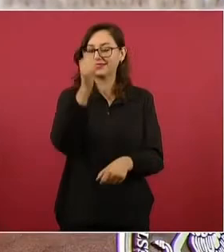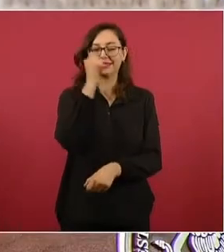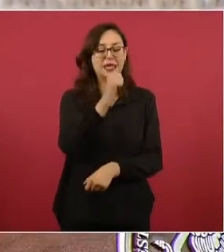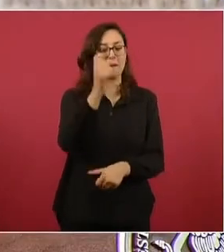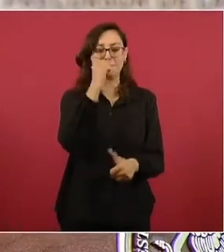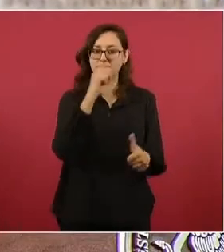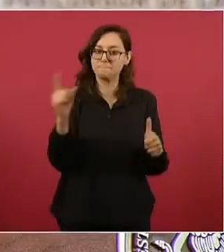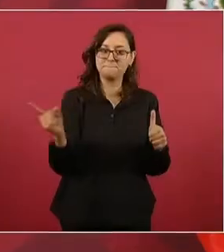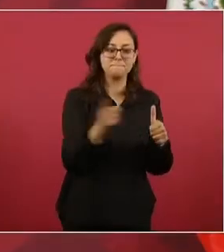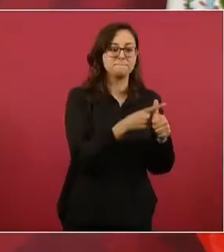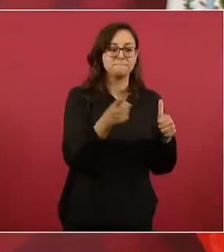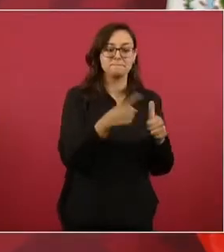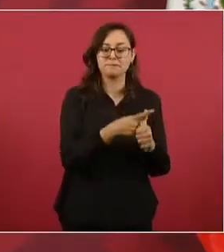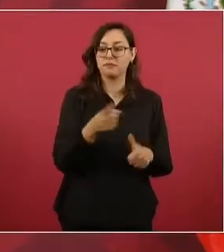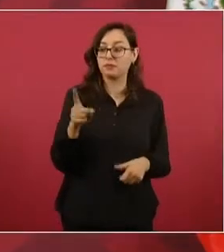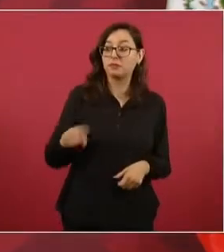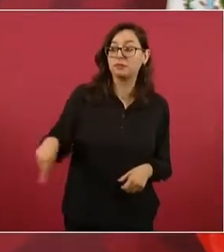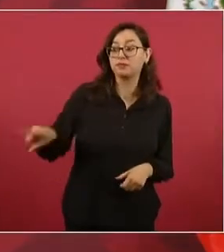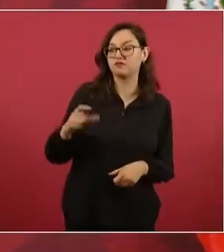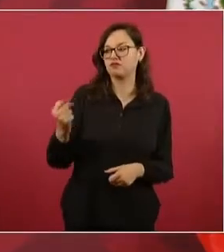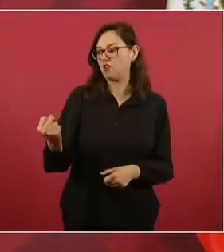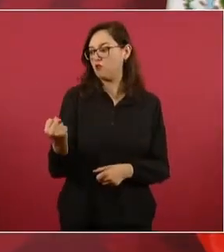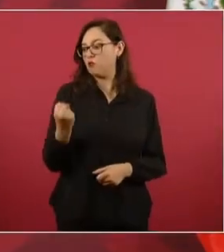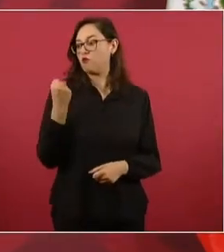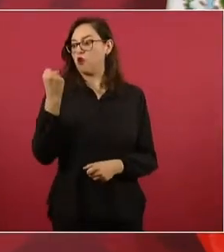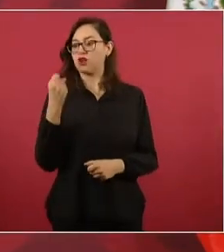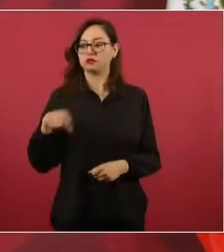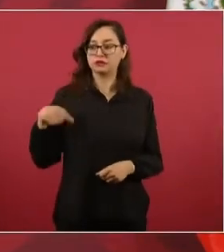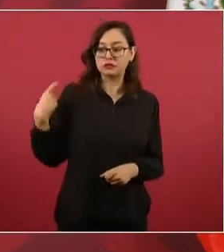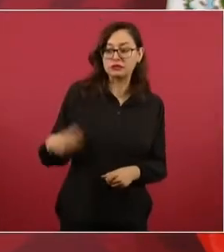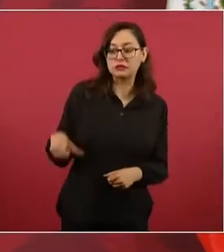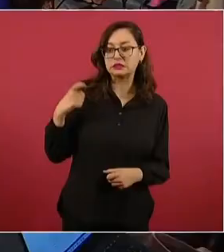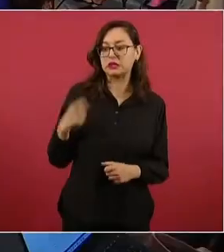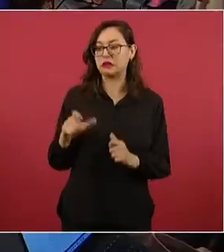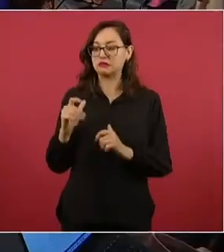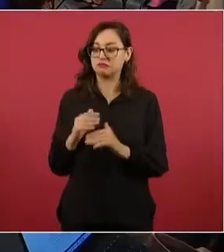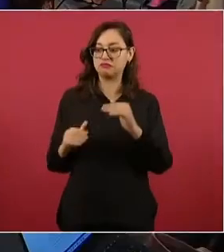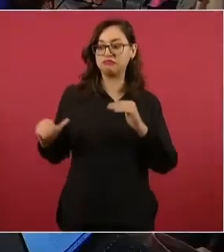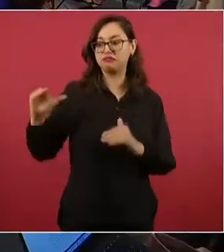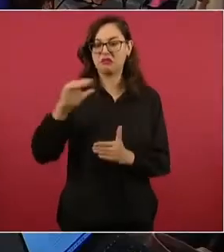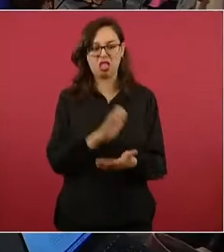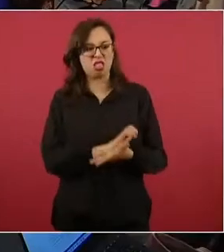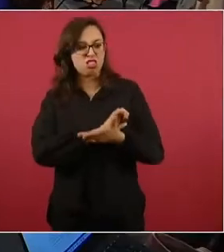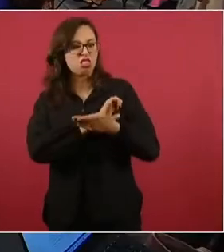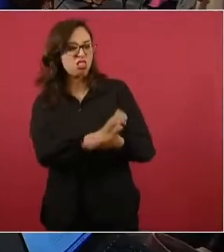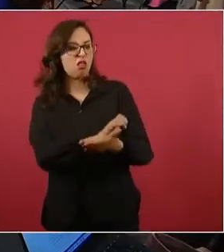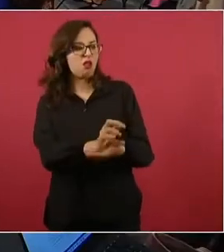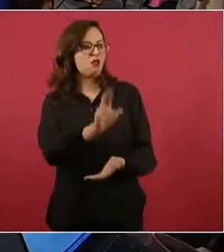no permitir la prepotencia, no permitir el clasismo, no permitir el racismo,